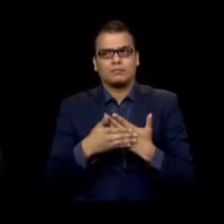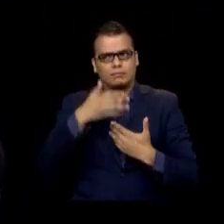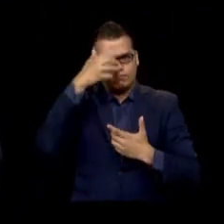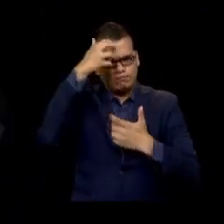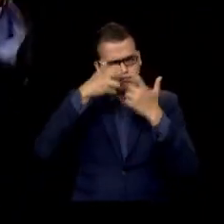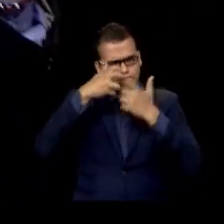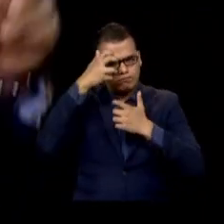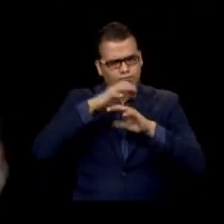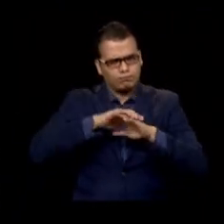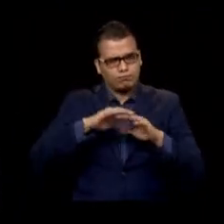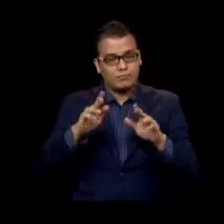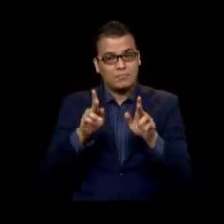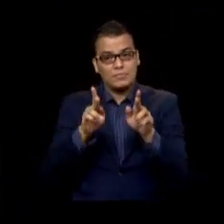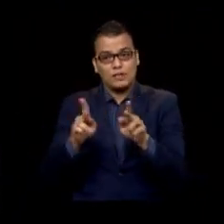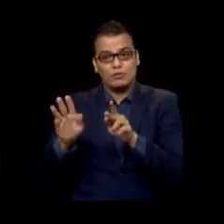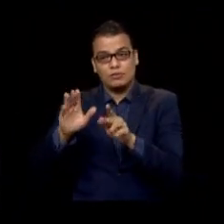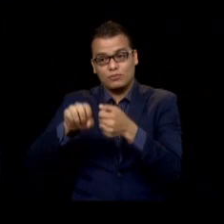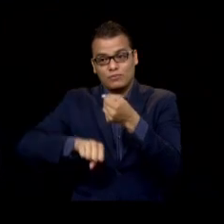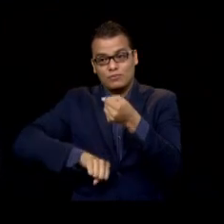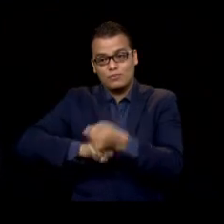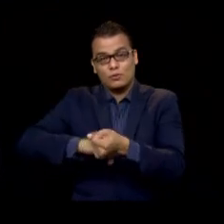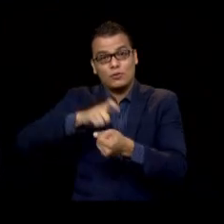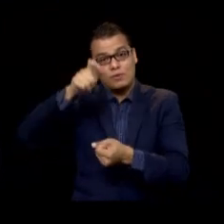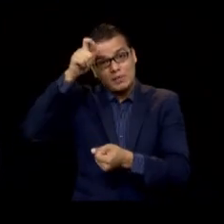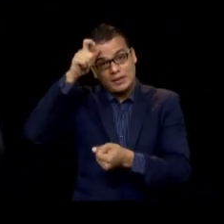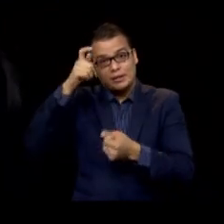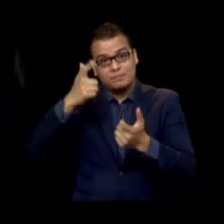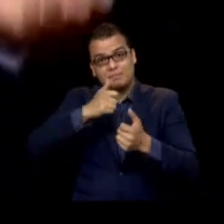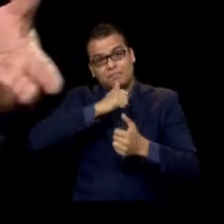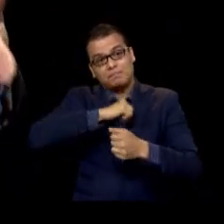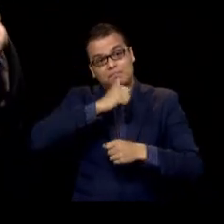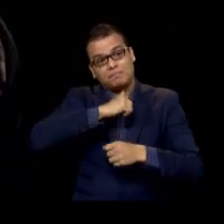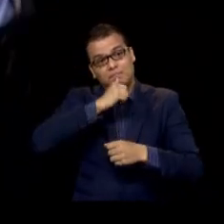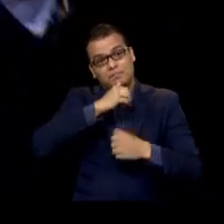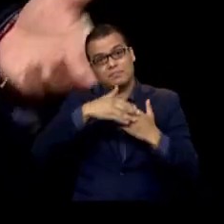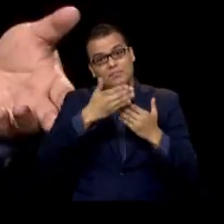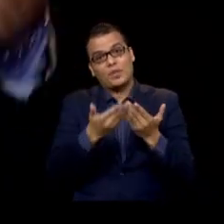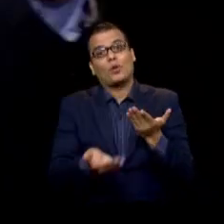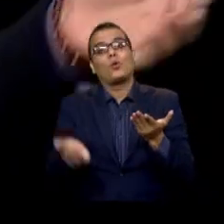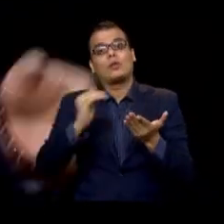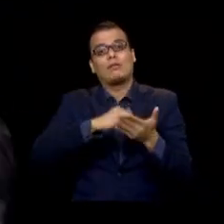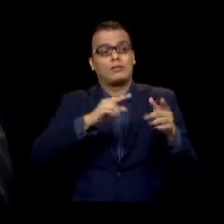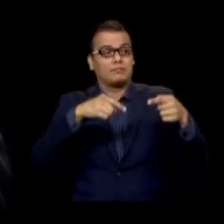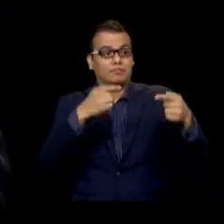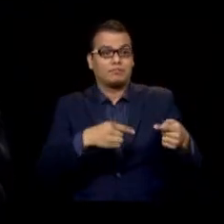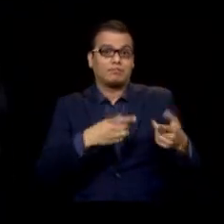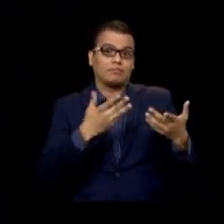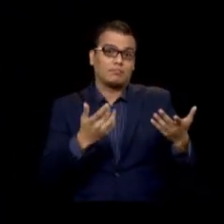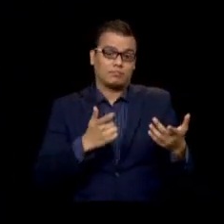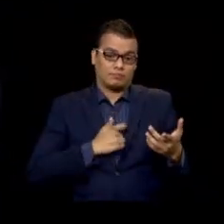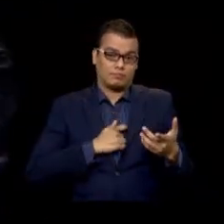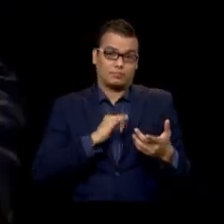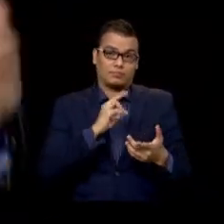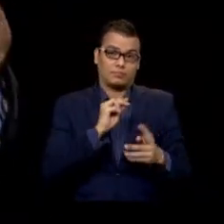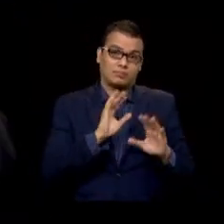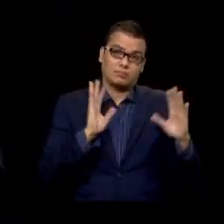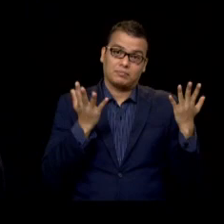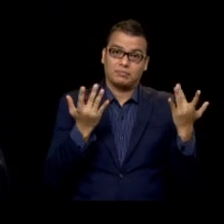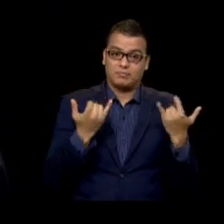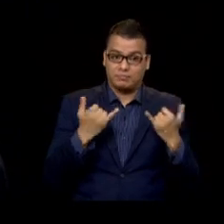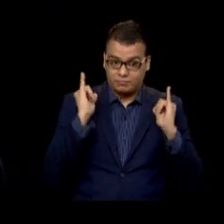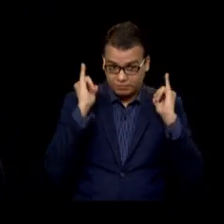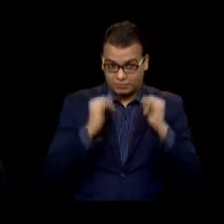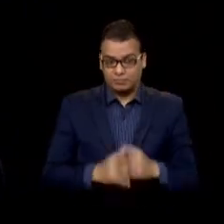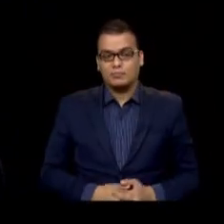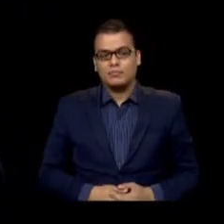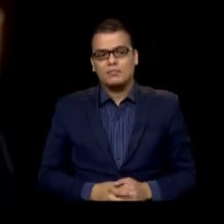hinchas de la América sí les va a tocar esperar, les va a tocar a esperar a que reanuden el torneo a puerta cerrada, a ver si sigue con el título o no. Esa noticia que nos